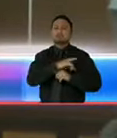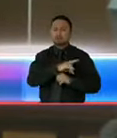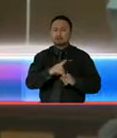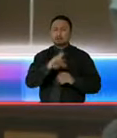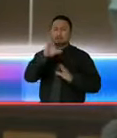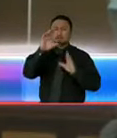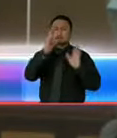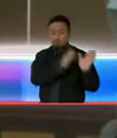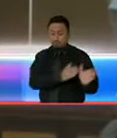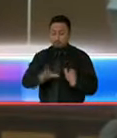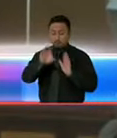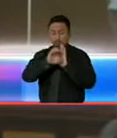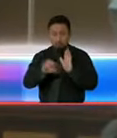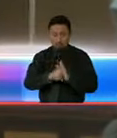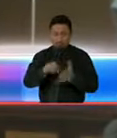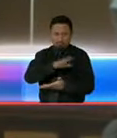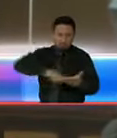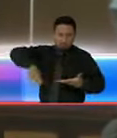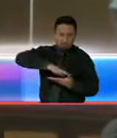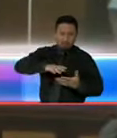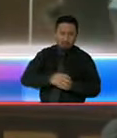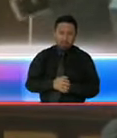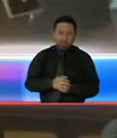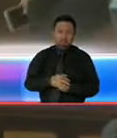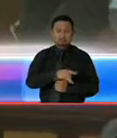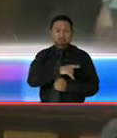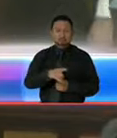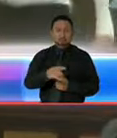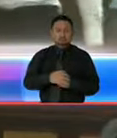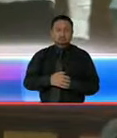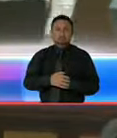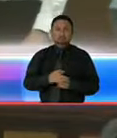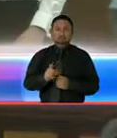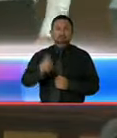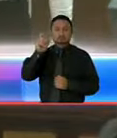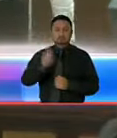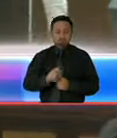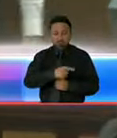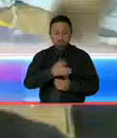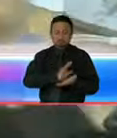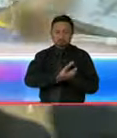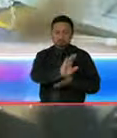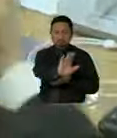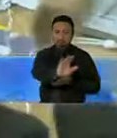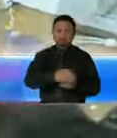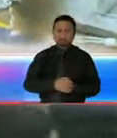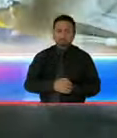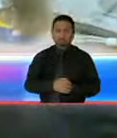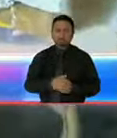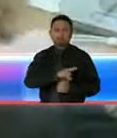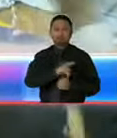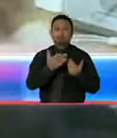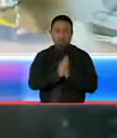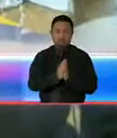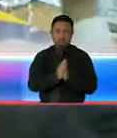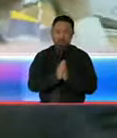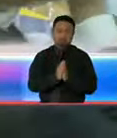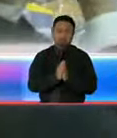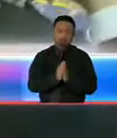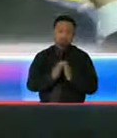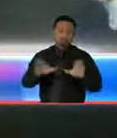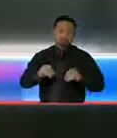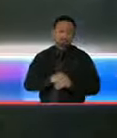alteración del orden constitucional, debe ser frontalmente rechazada. Pero esta solicitud no pasó.